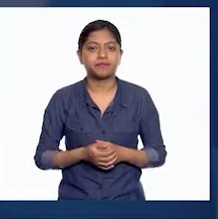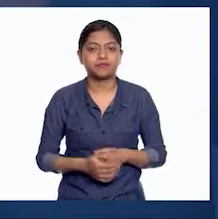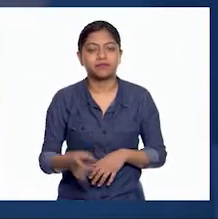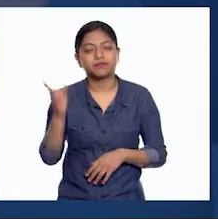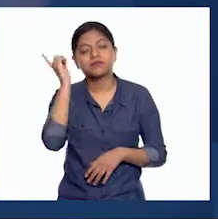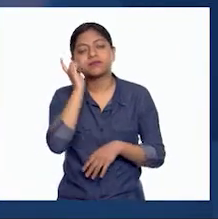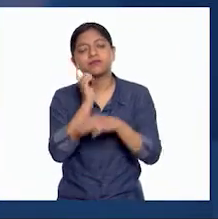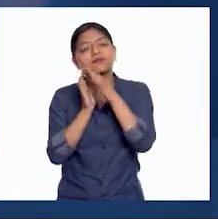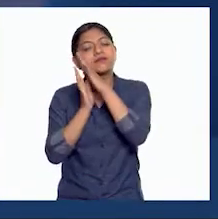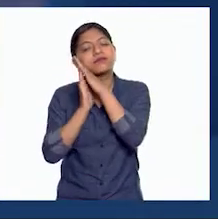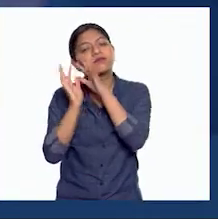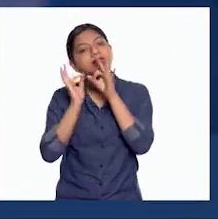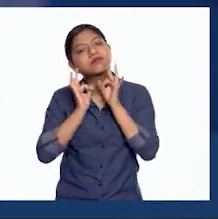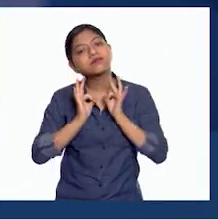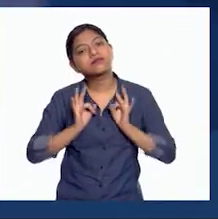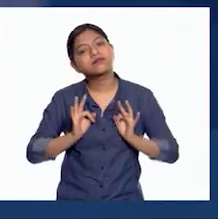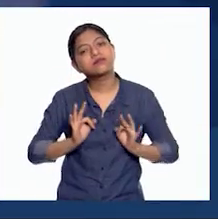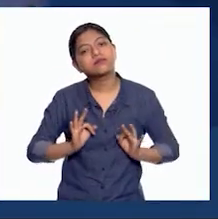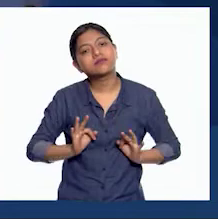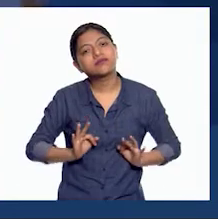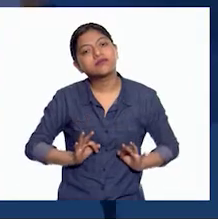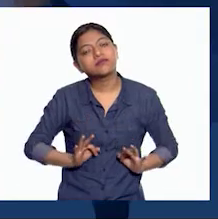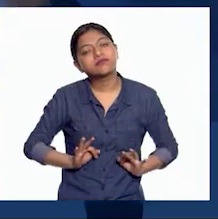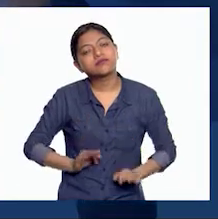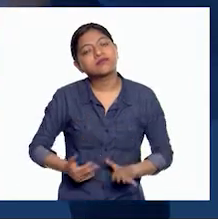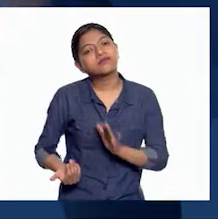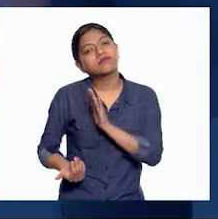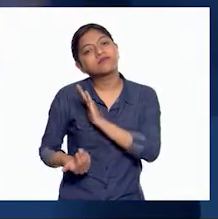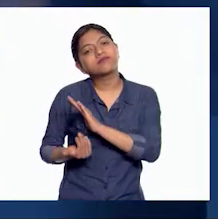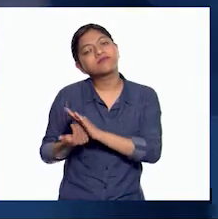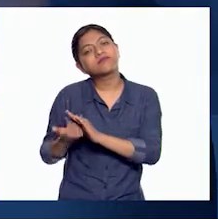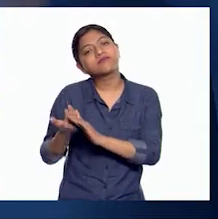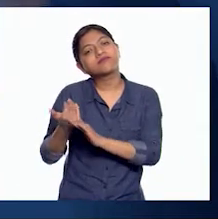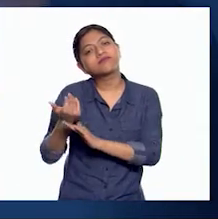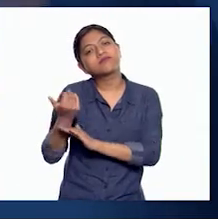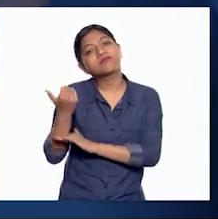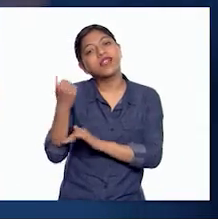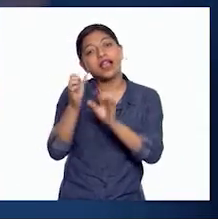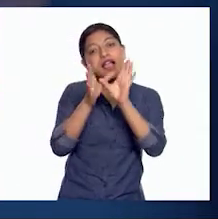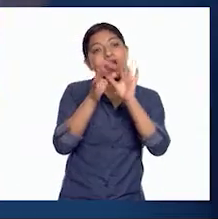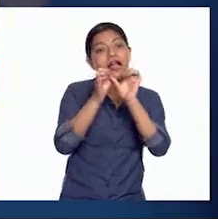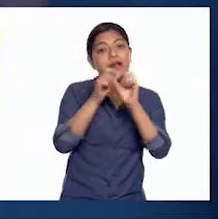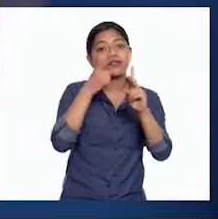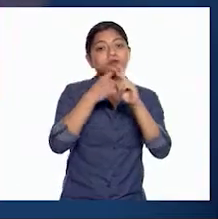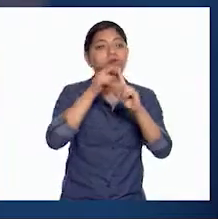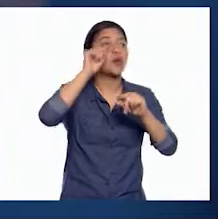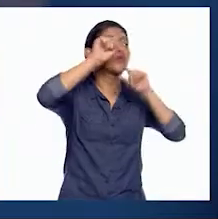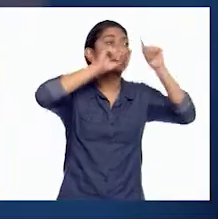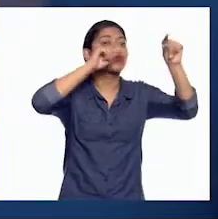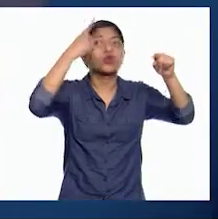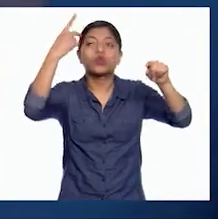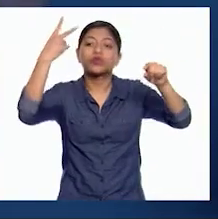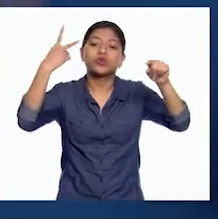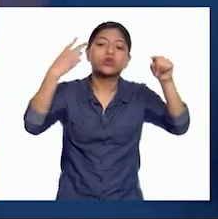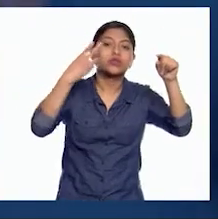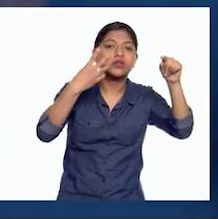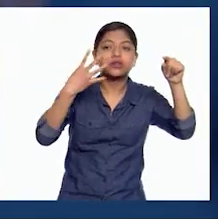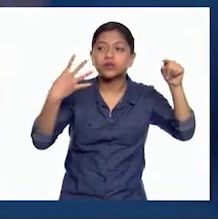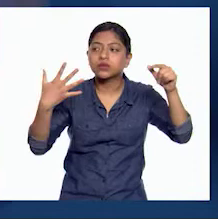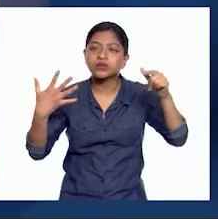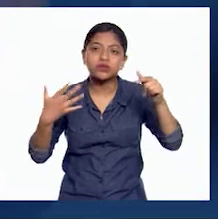durmió tranquilamente, esperando a la mañana para contar todas las aves que iba encontrando. A la mañana